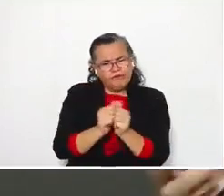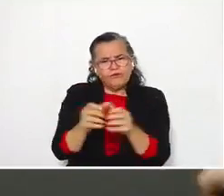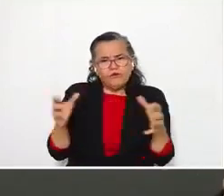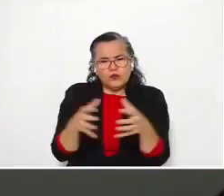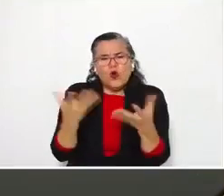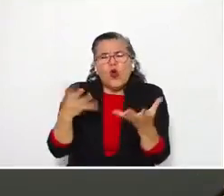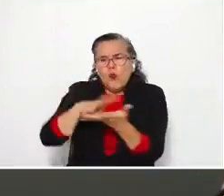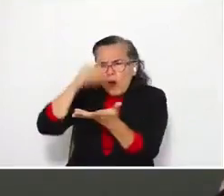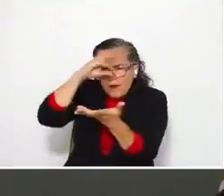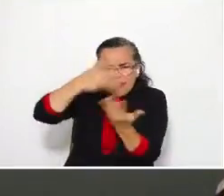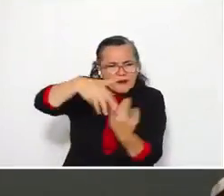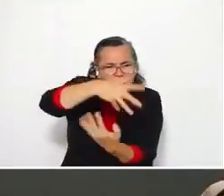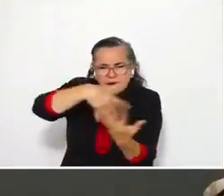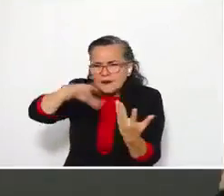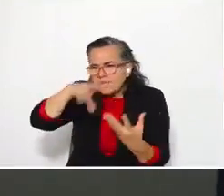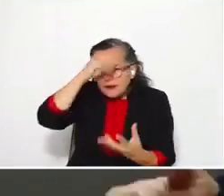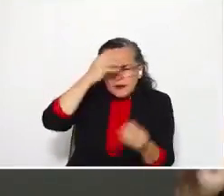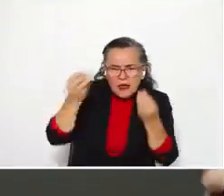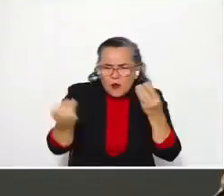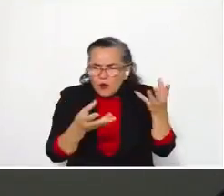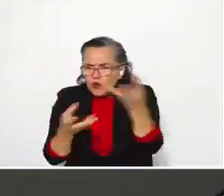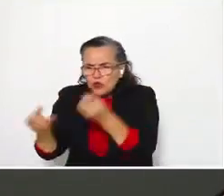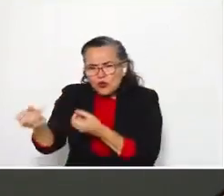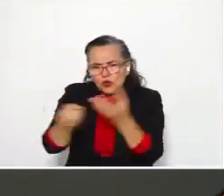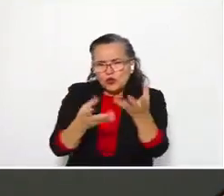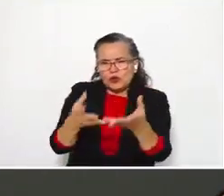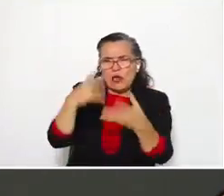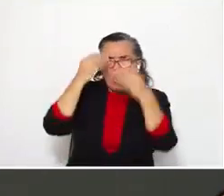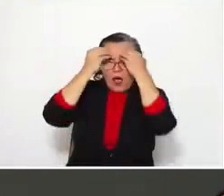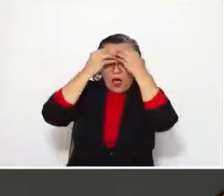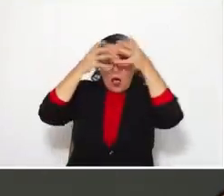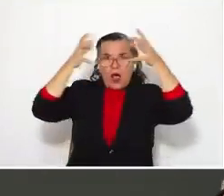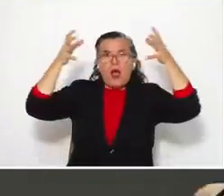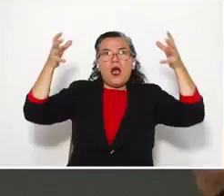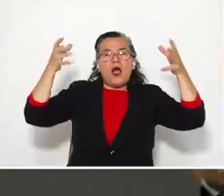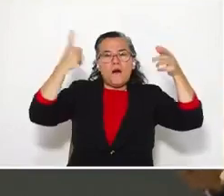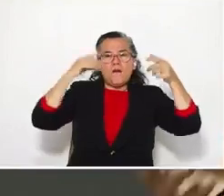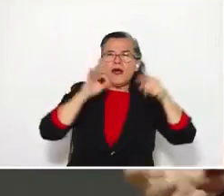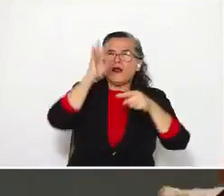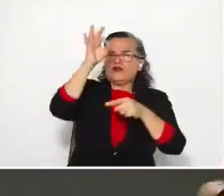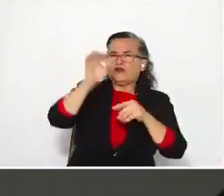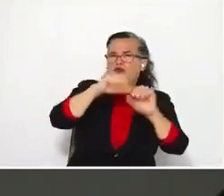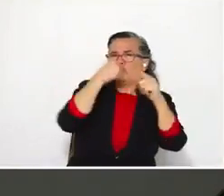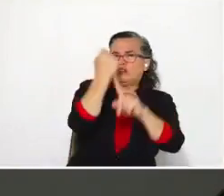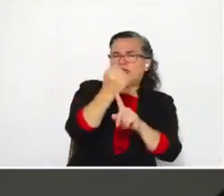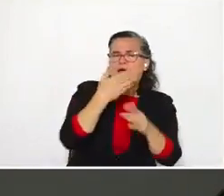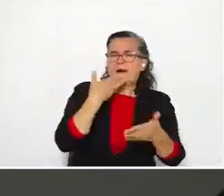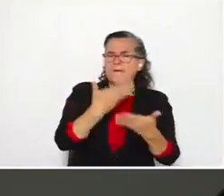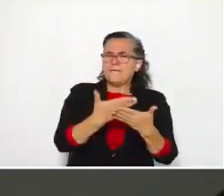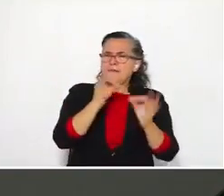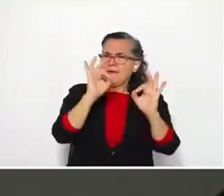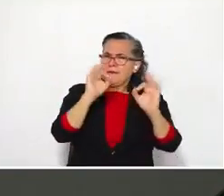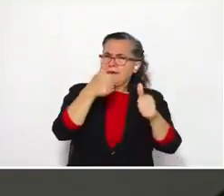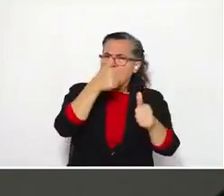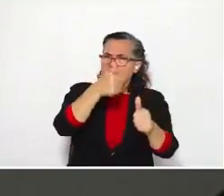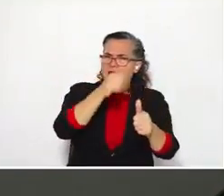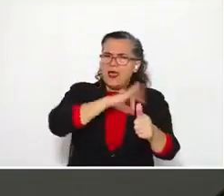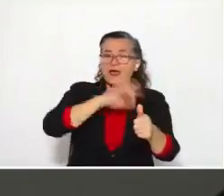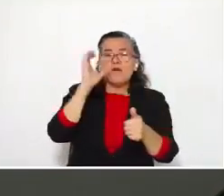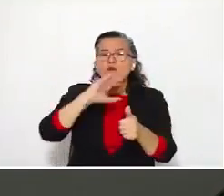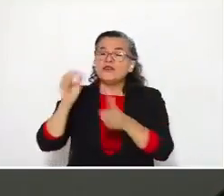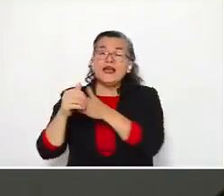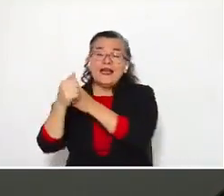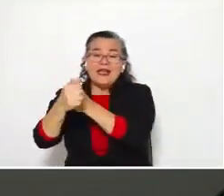cómo aprendemos los unos de los otros y buscamos hacer el bien para la sociedad y formar esos líderes que van a cambiar el mundo.